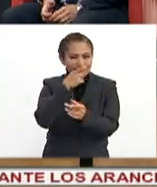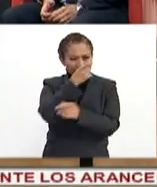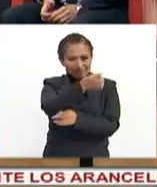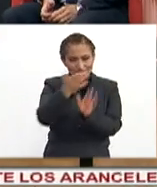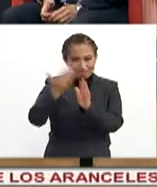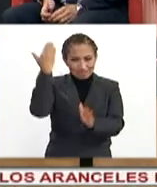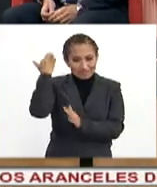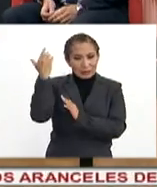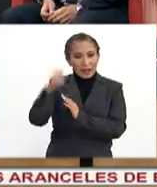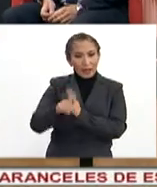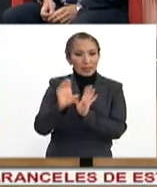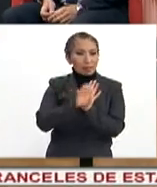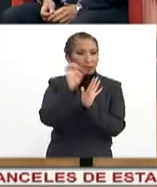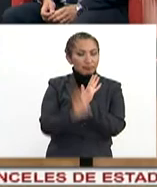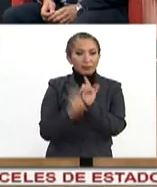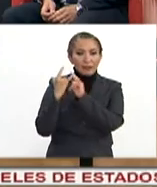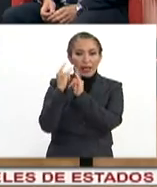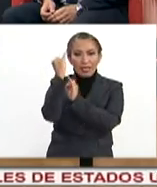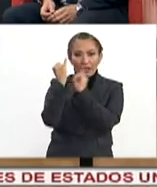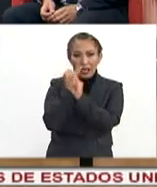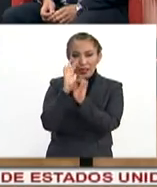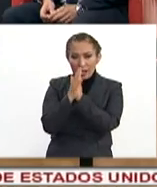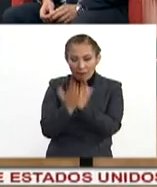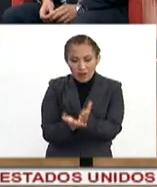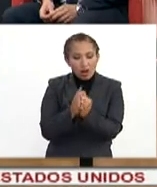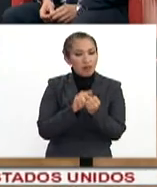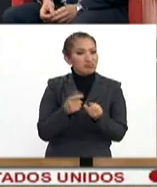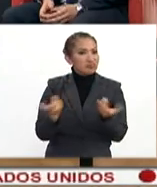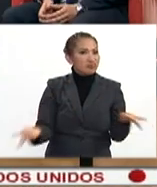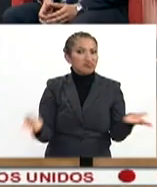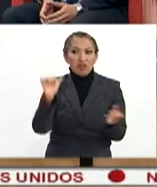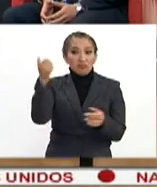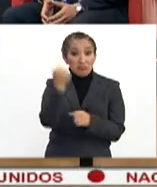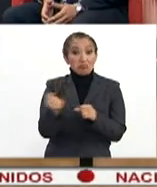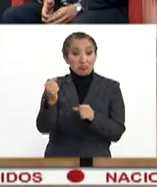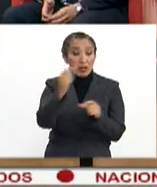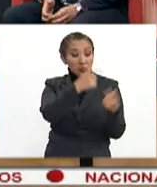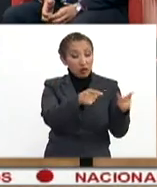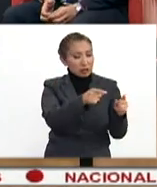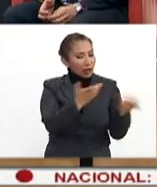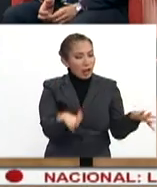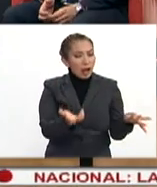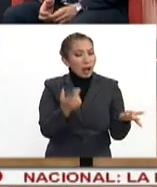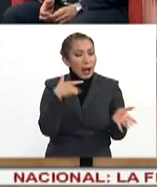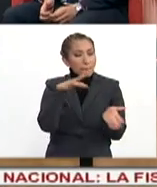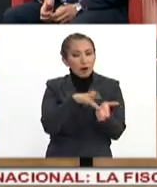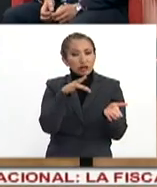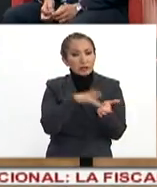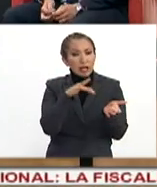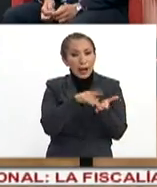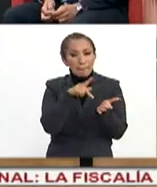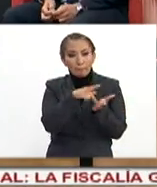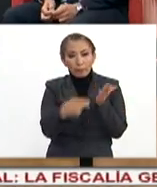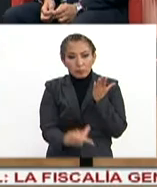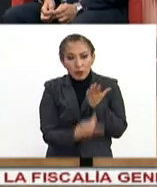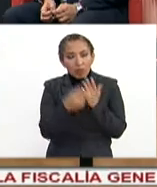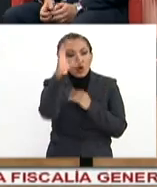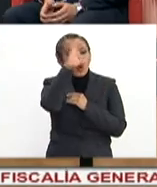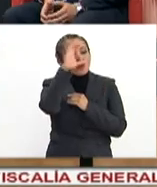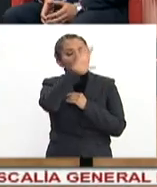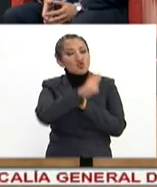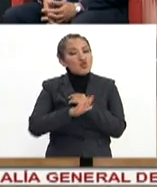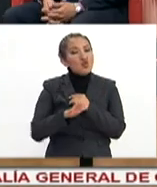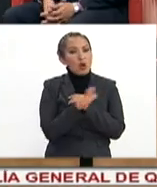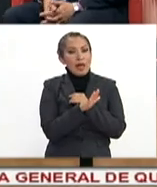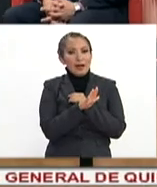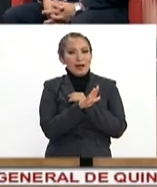de por ejemplo, la Feria Internacional del Libro, ¿no? En este caso la música, a apoyar proyectos